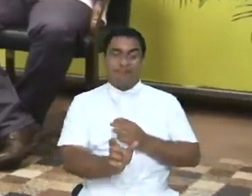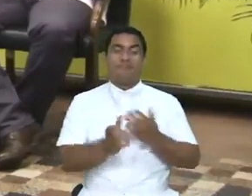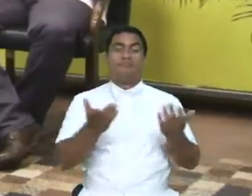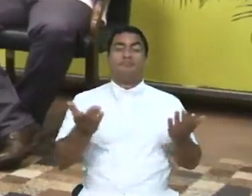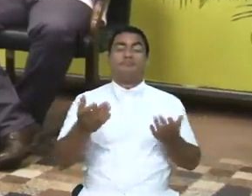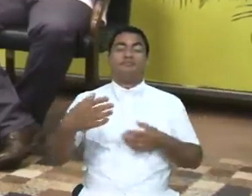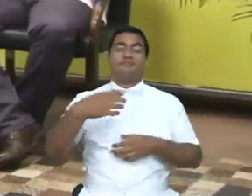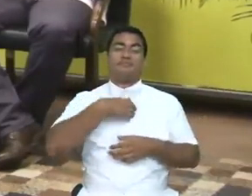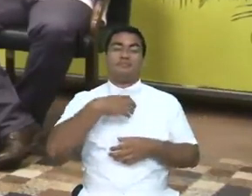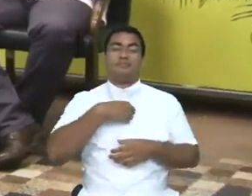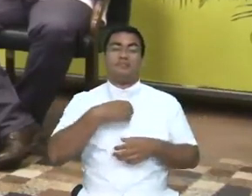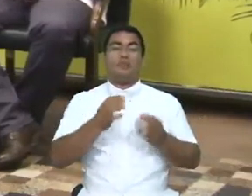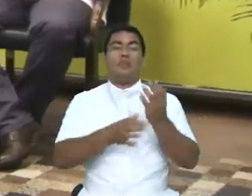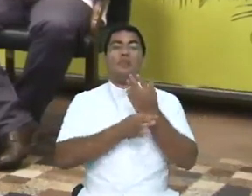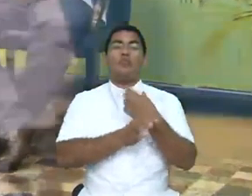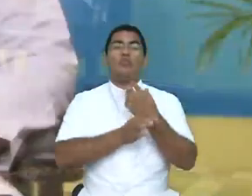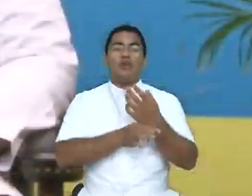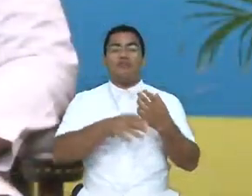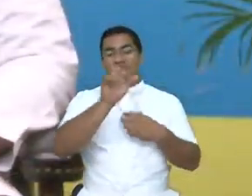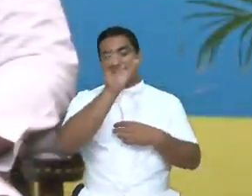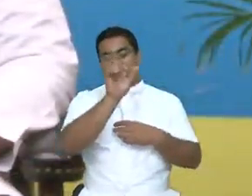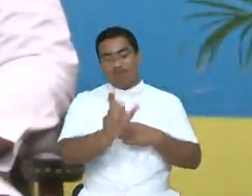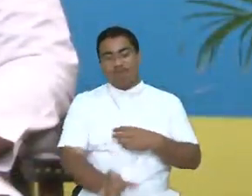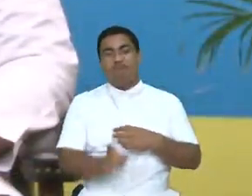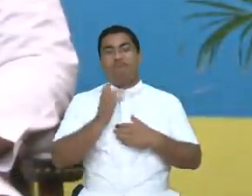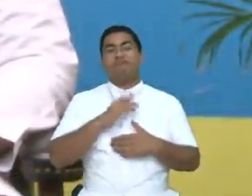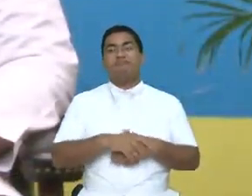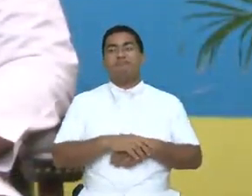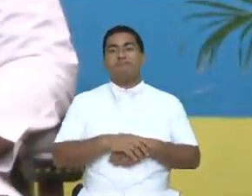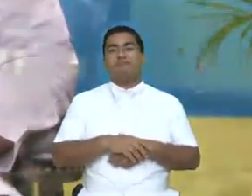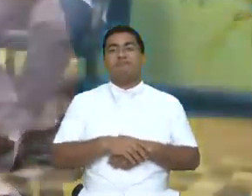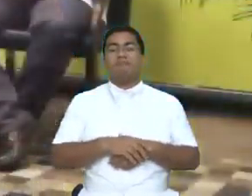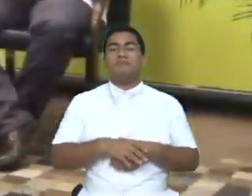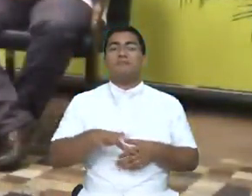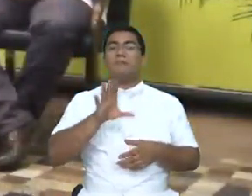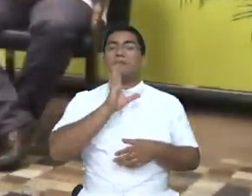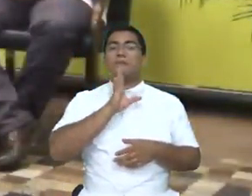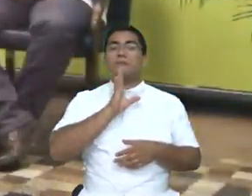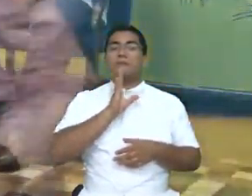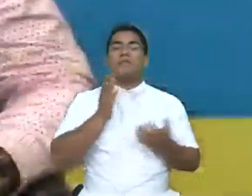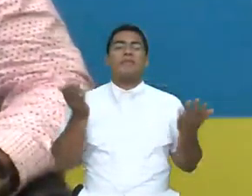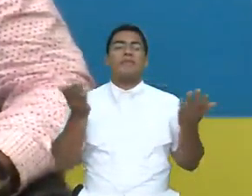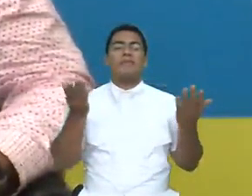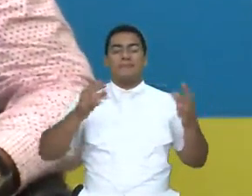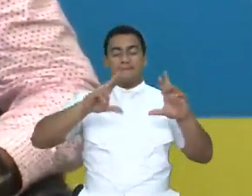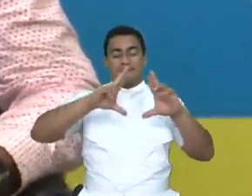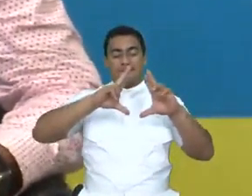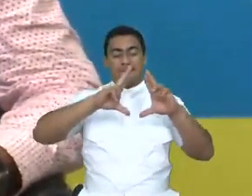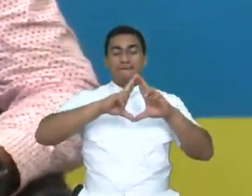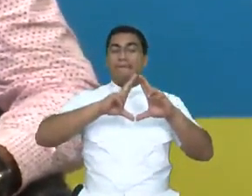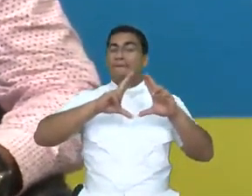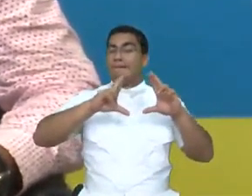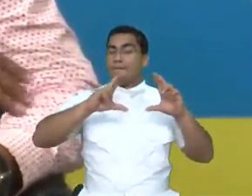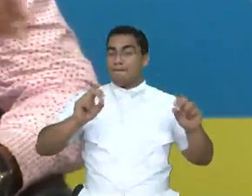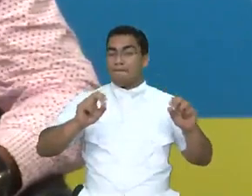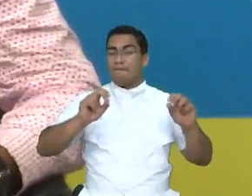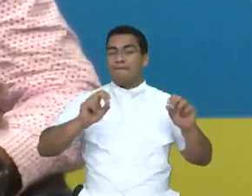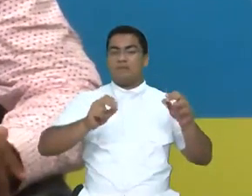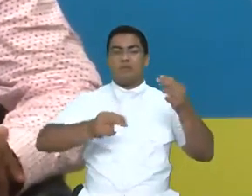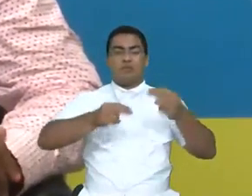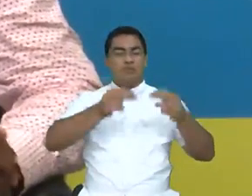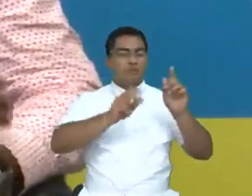ósea o medular. Ya. Así es. Hablemos de los datos de Nicaragua. Usted ya me daba algunos registros mundiales, ¿verdad? A